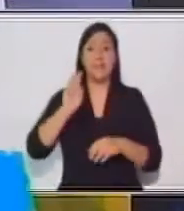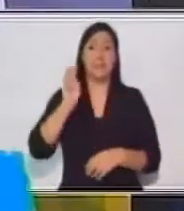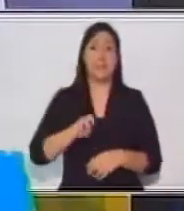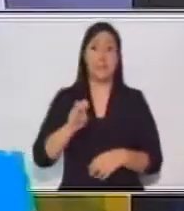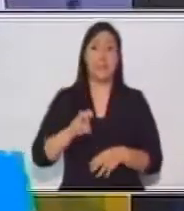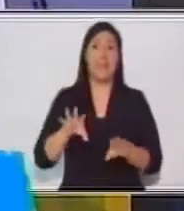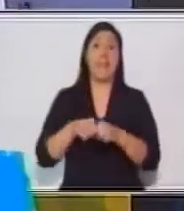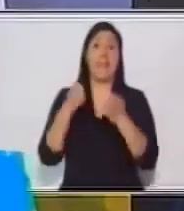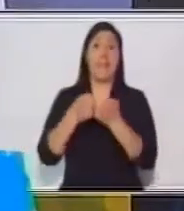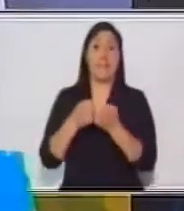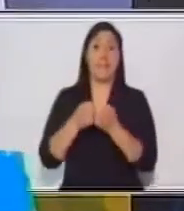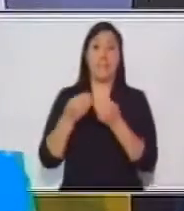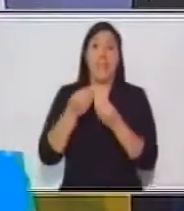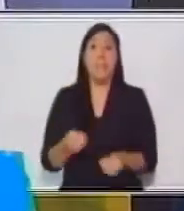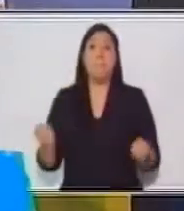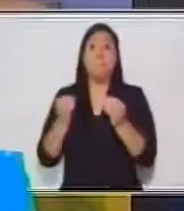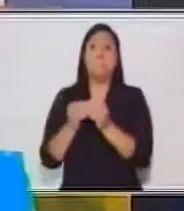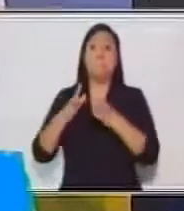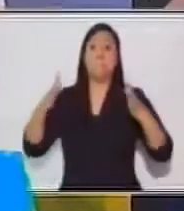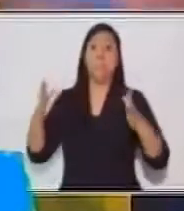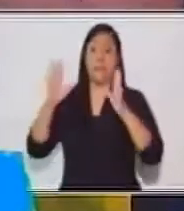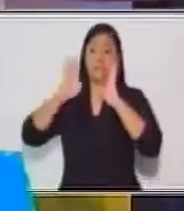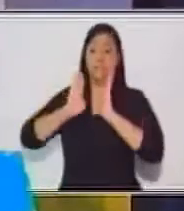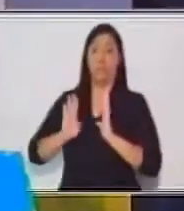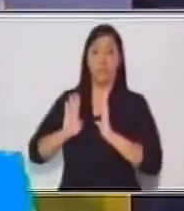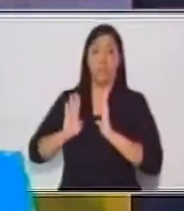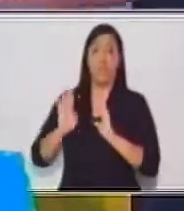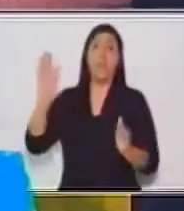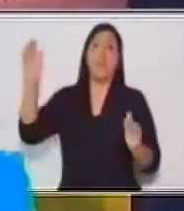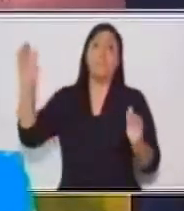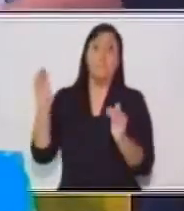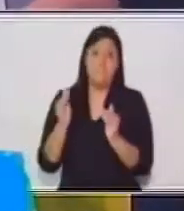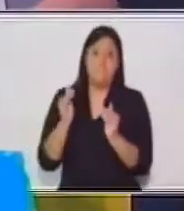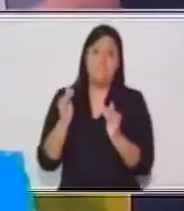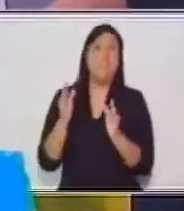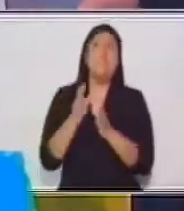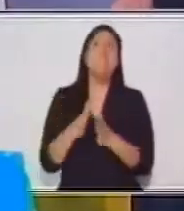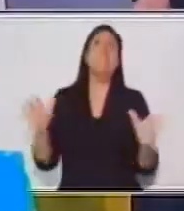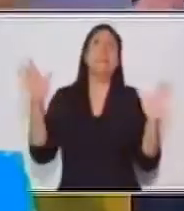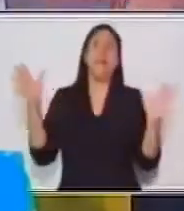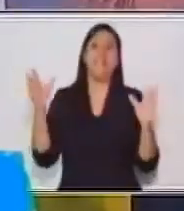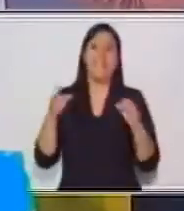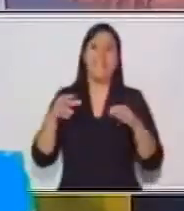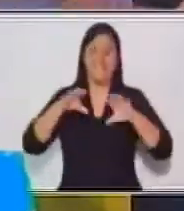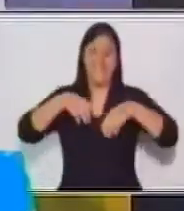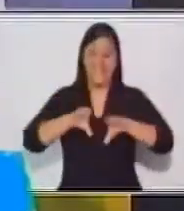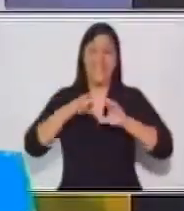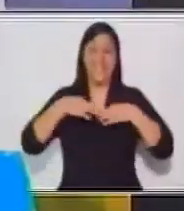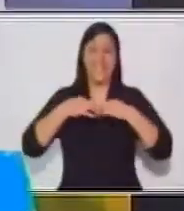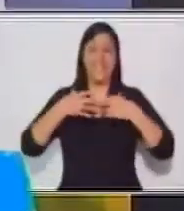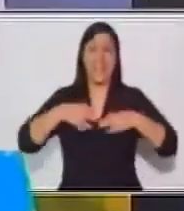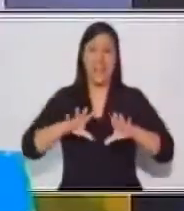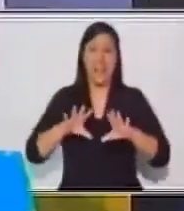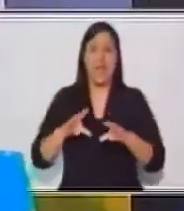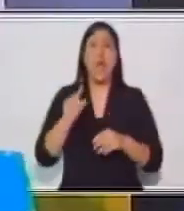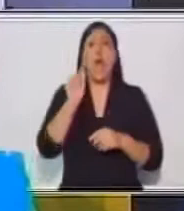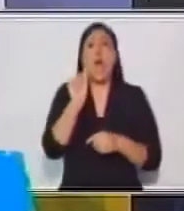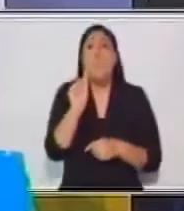Menos tela a menos prendas. Entonces, estas relaciones son